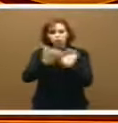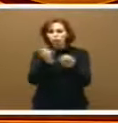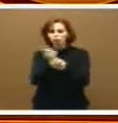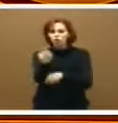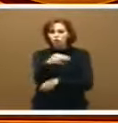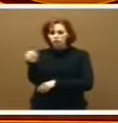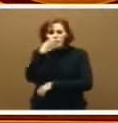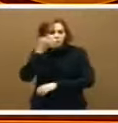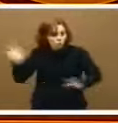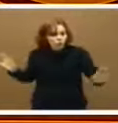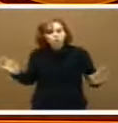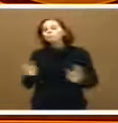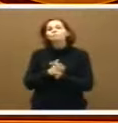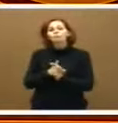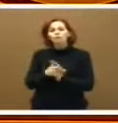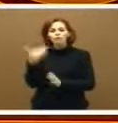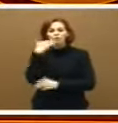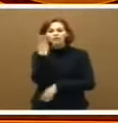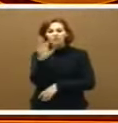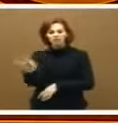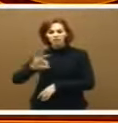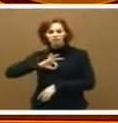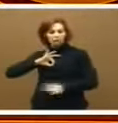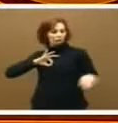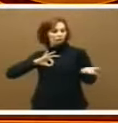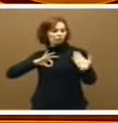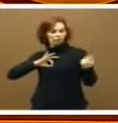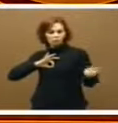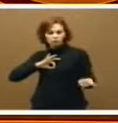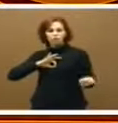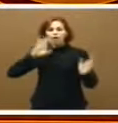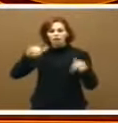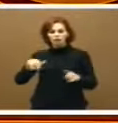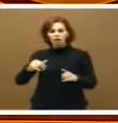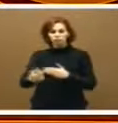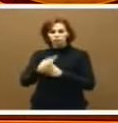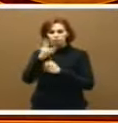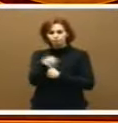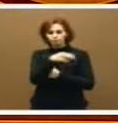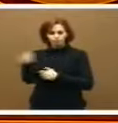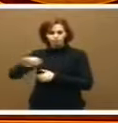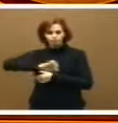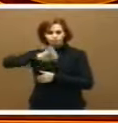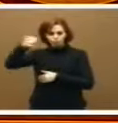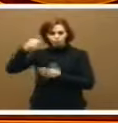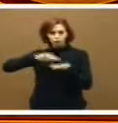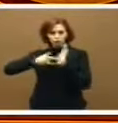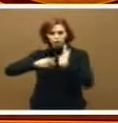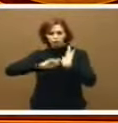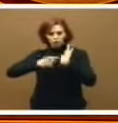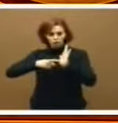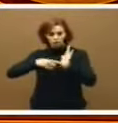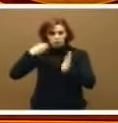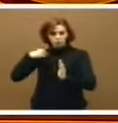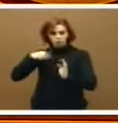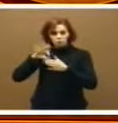El Pleno de la Cámara, en sesión celebrada el 30 de enero del presente año, aprobó el dictamen de la Comisión de Administración Pública al proyecto de ley por el